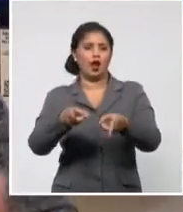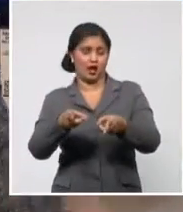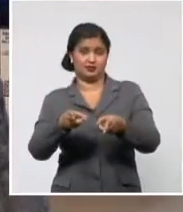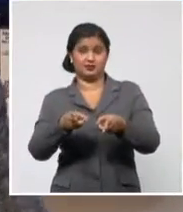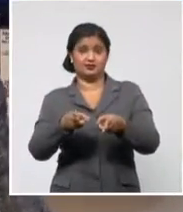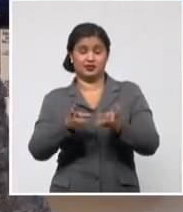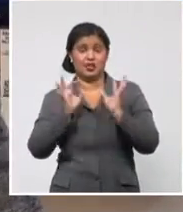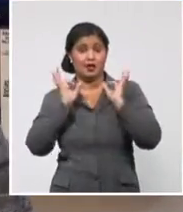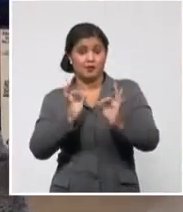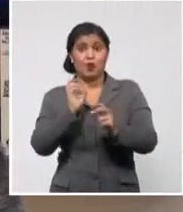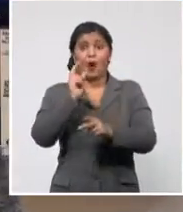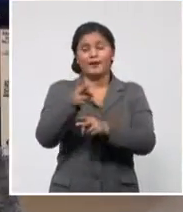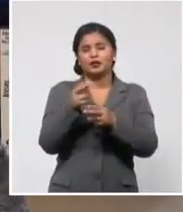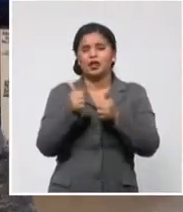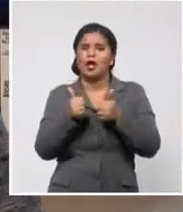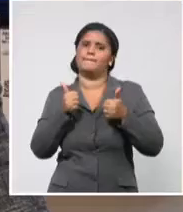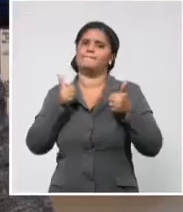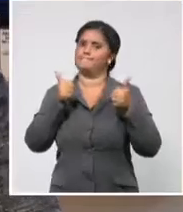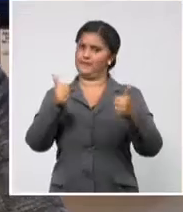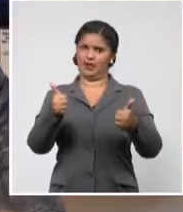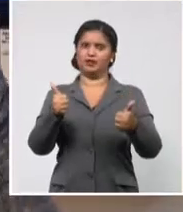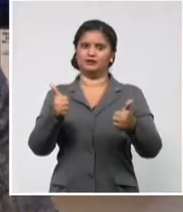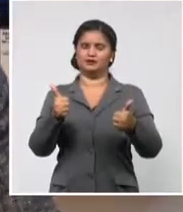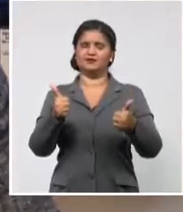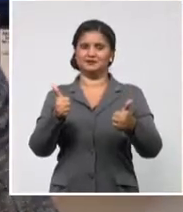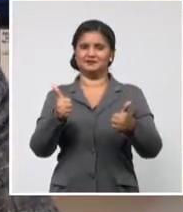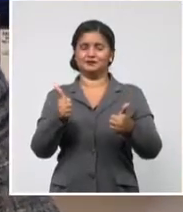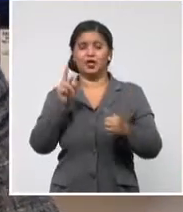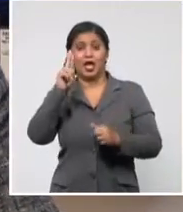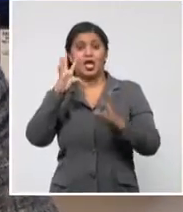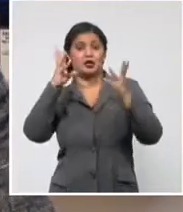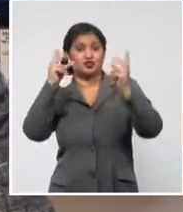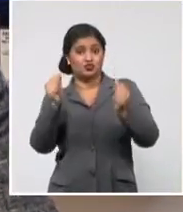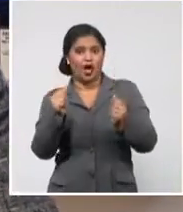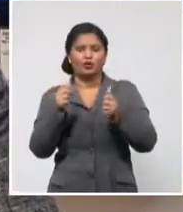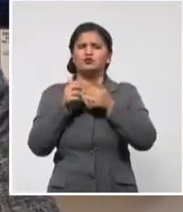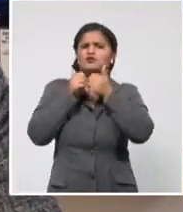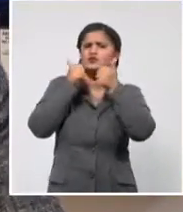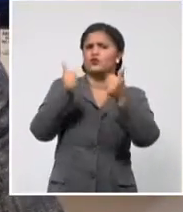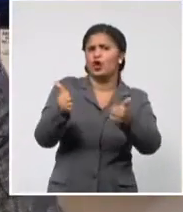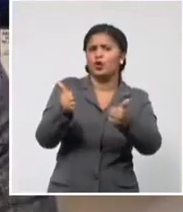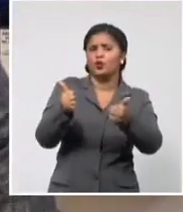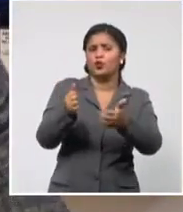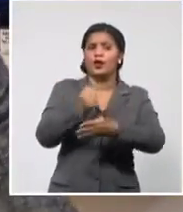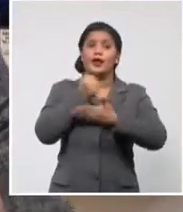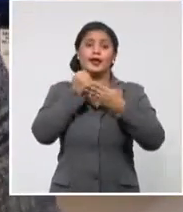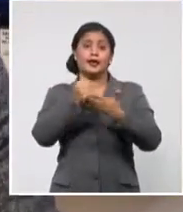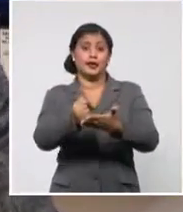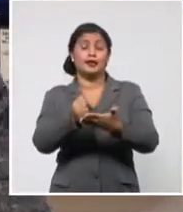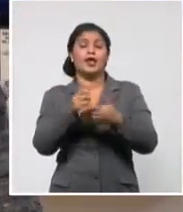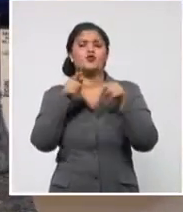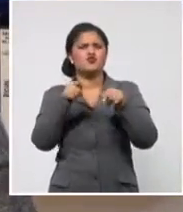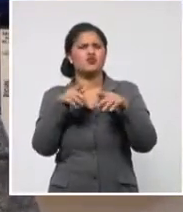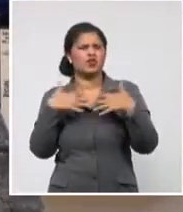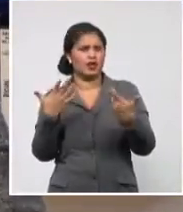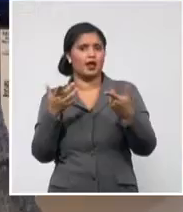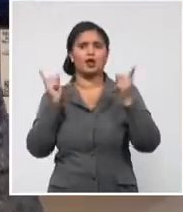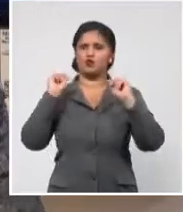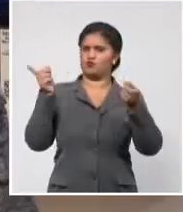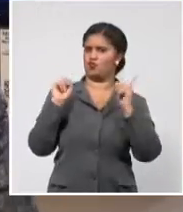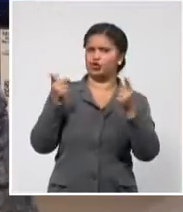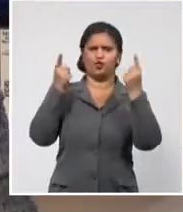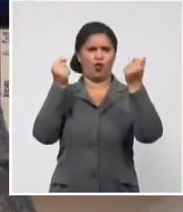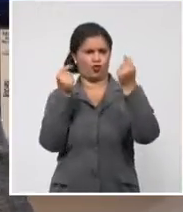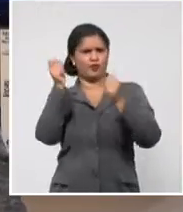gobernó bien en términos generales, con resultados en términos políticos, económicos y sociales